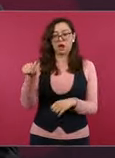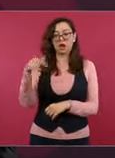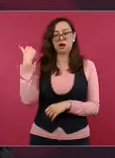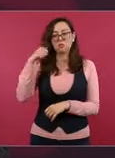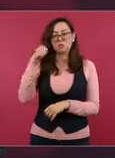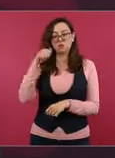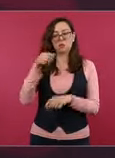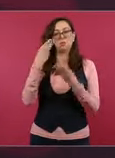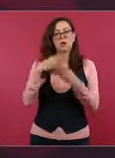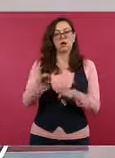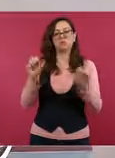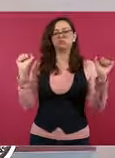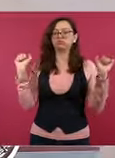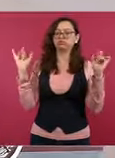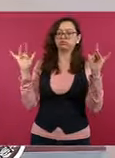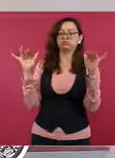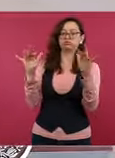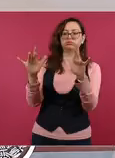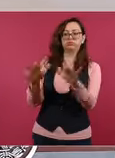y el sábado